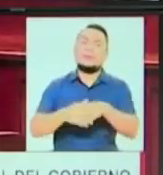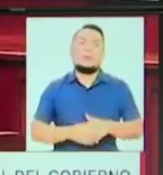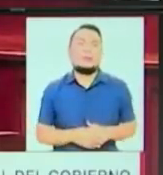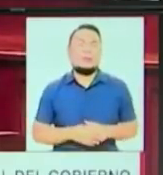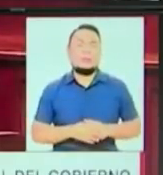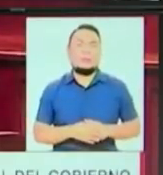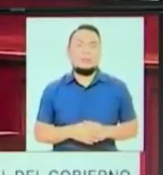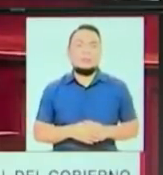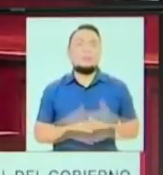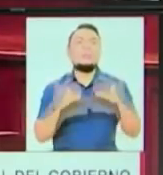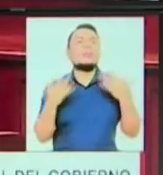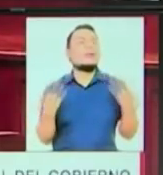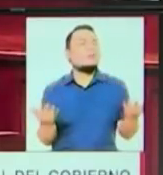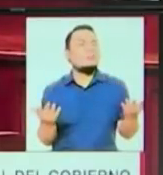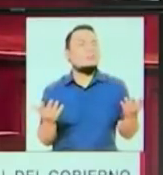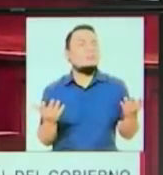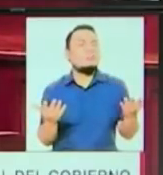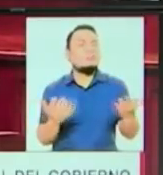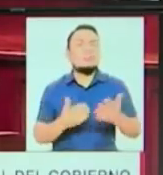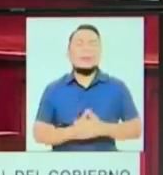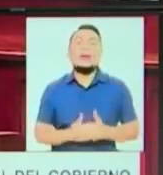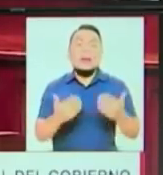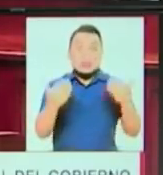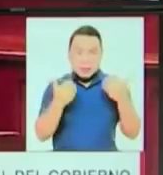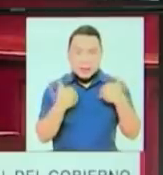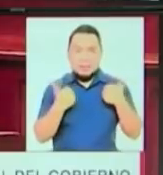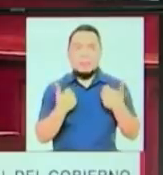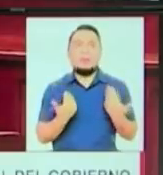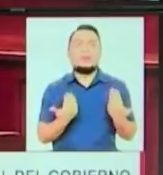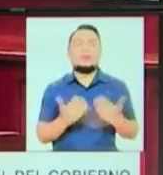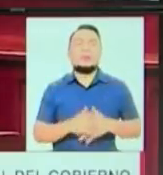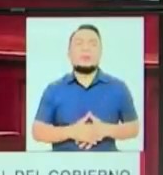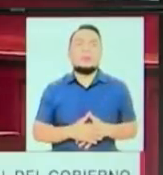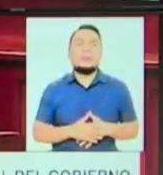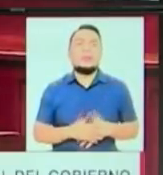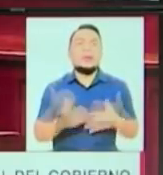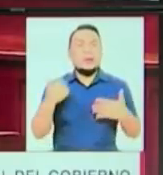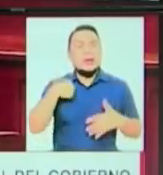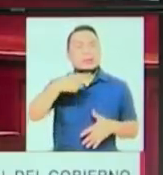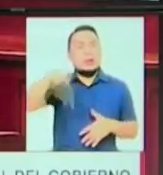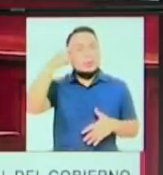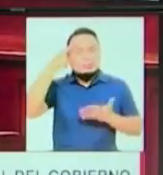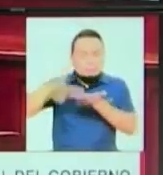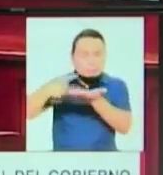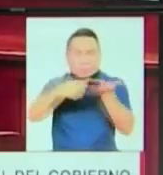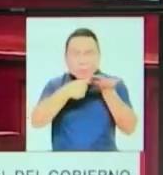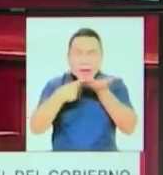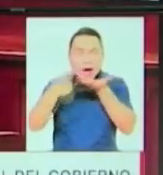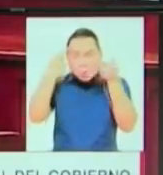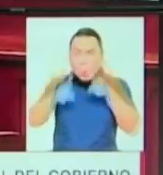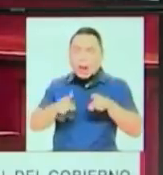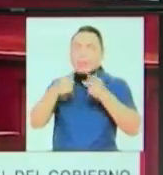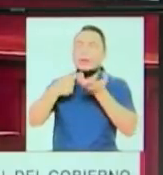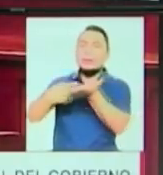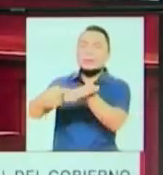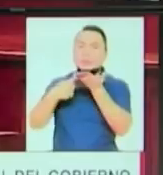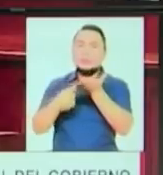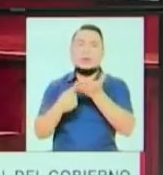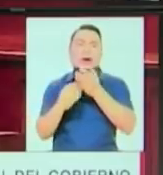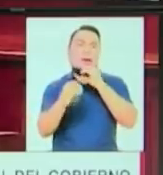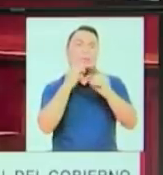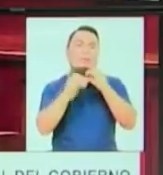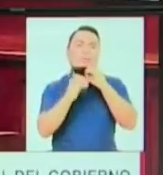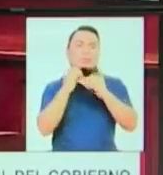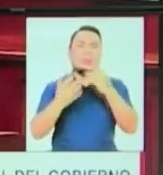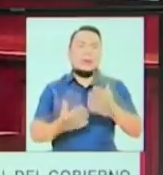dar facilidades de orden tributario y de DUBRAC. ¿Para qué? Para que la gente que invierta, las empresas que inviertan en cambiar la